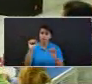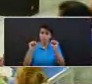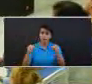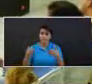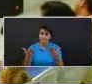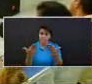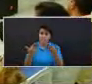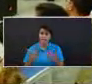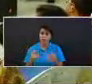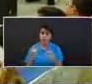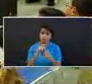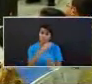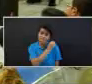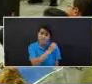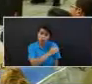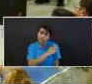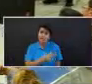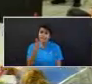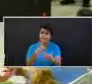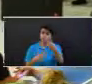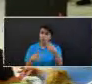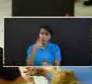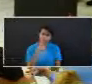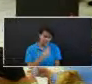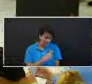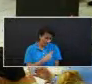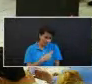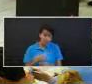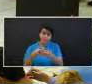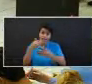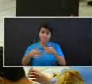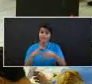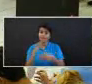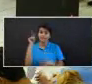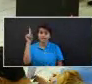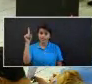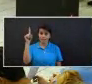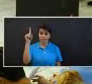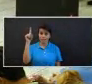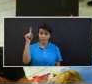por misericordia, y vengo a humillarme delante de ti.